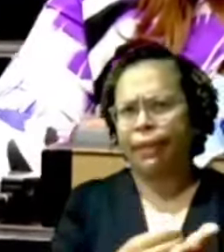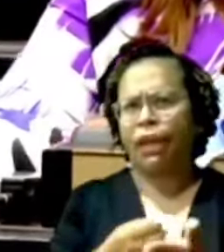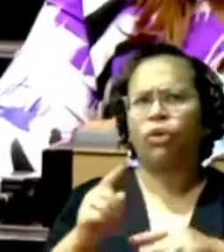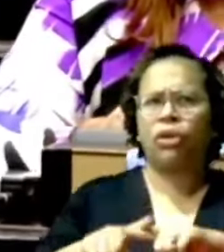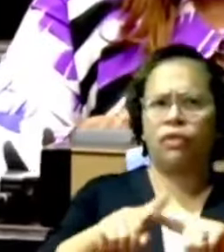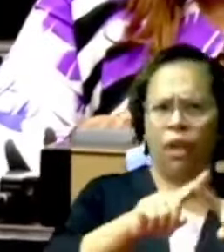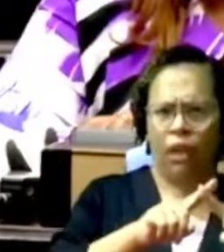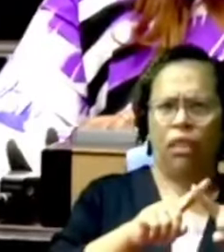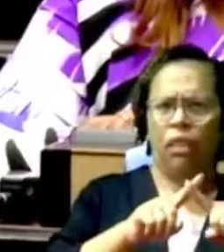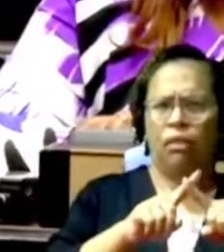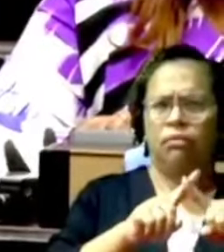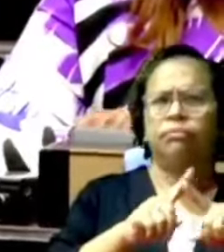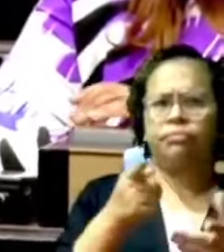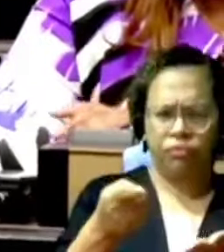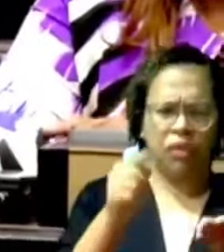52 del PRM,